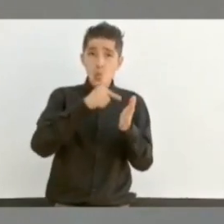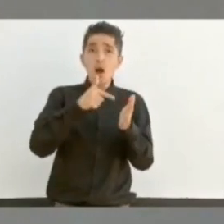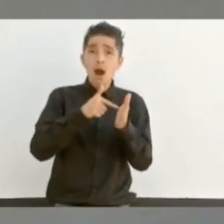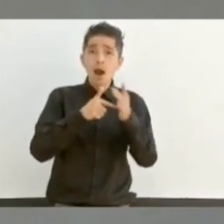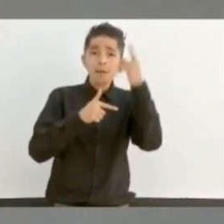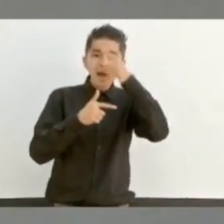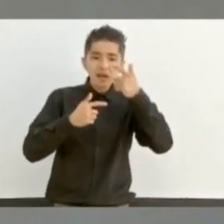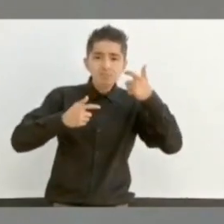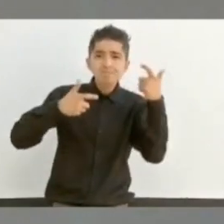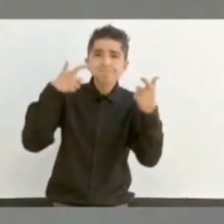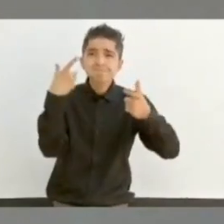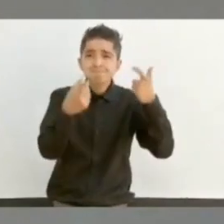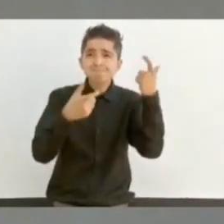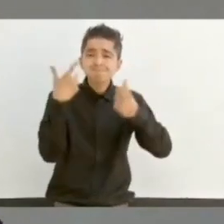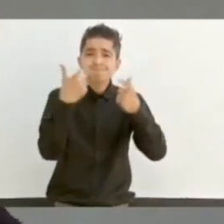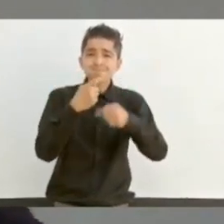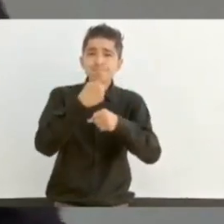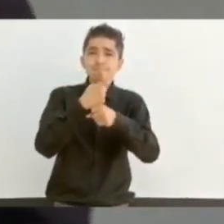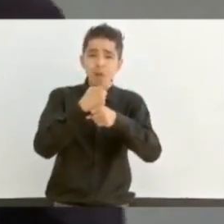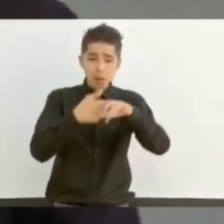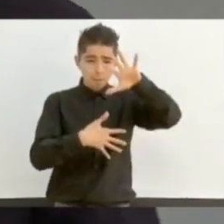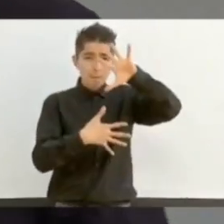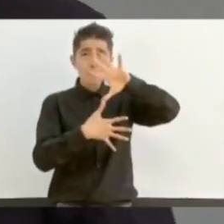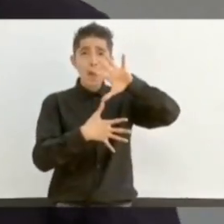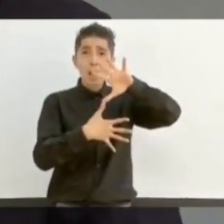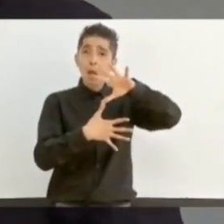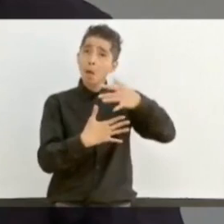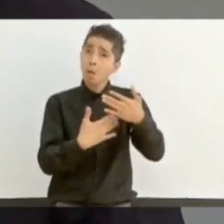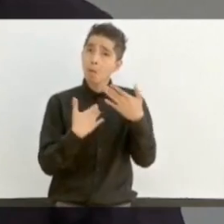vacunación en América Latina